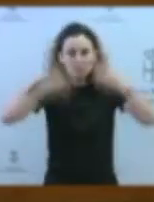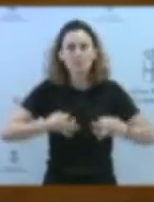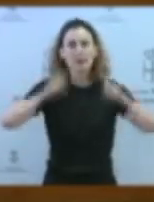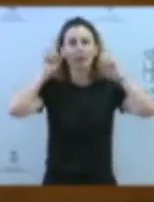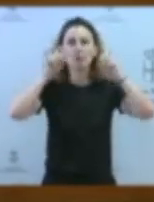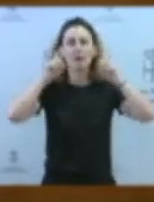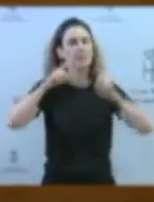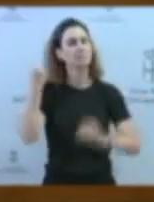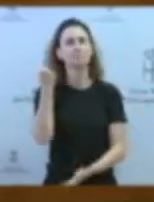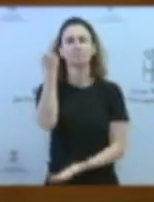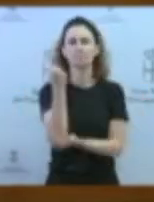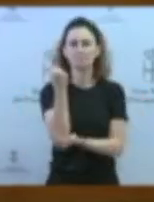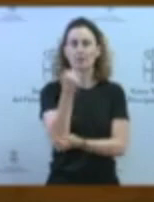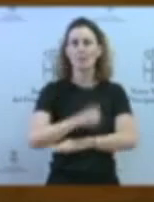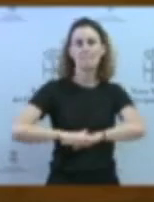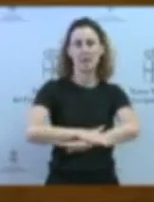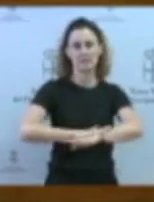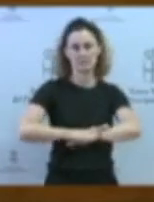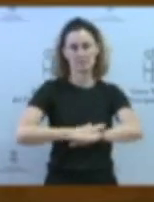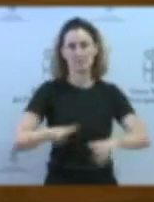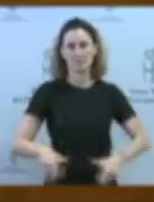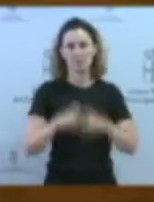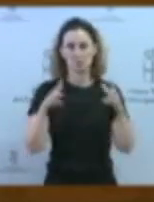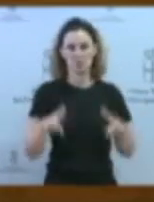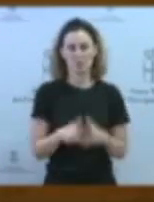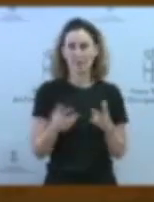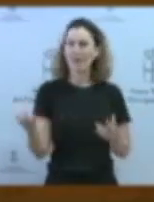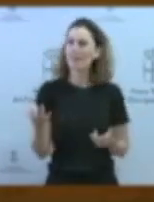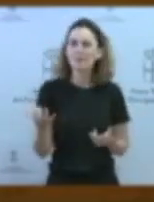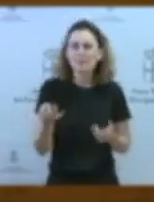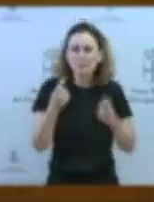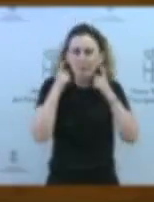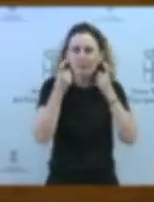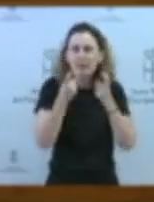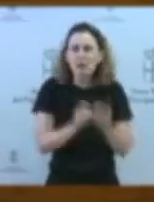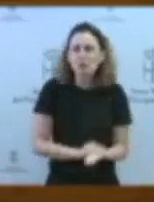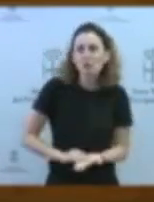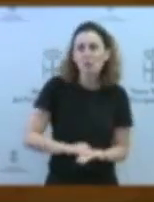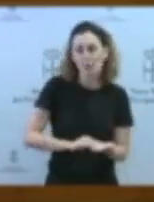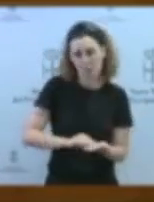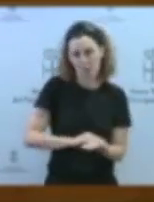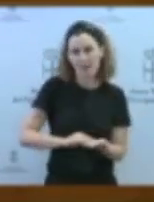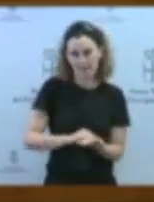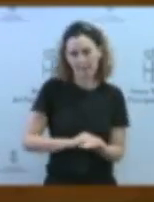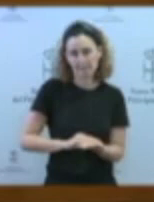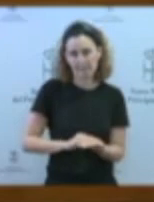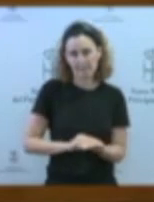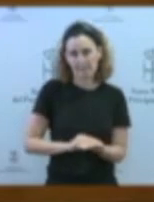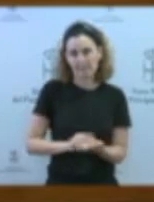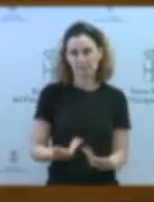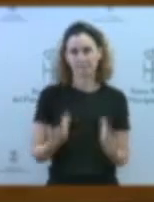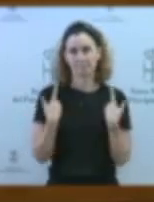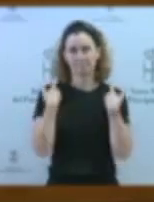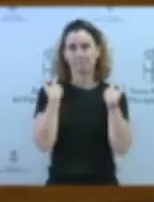que curar las heridas de una sociedad que en este caso está muy tocada por lo que nos ha tocado sufrir. Nos toca demostrar que estamos a la altura de la